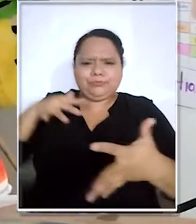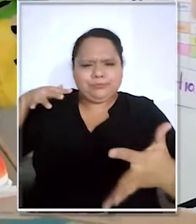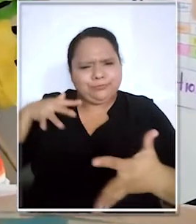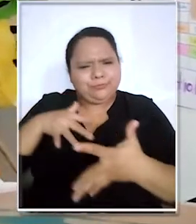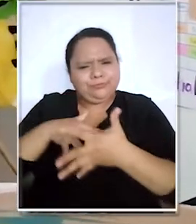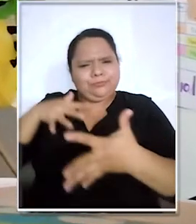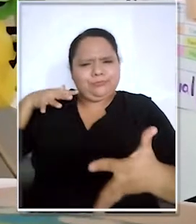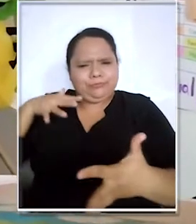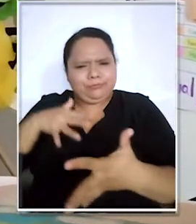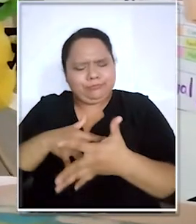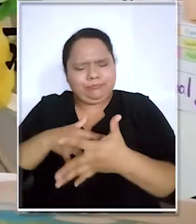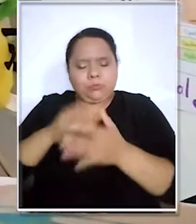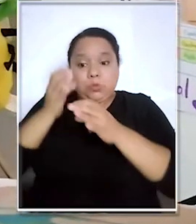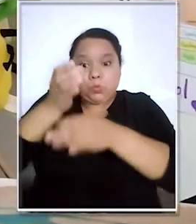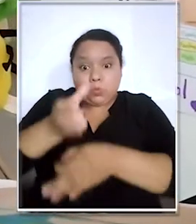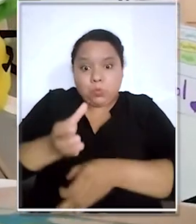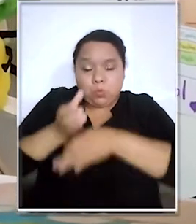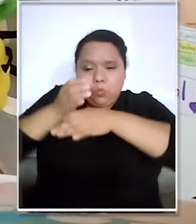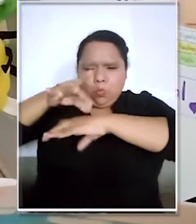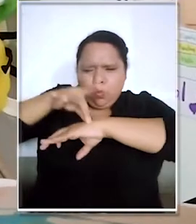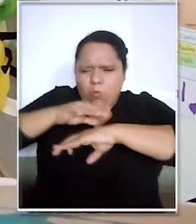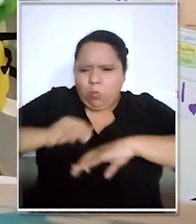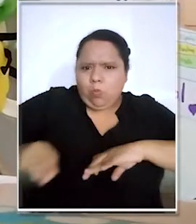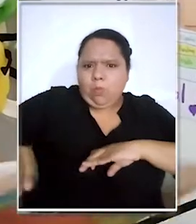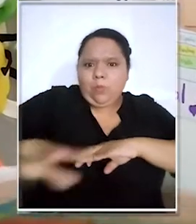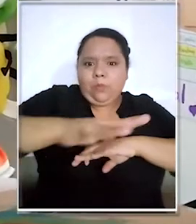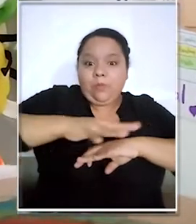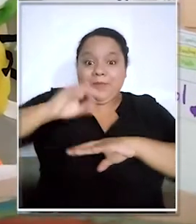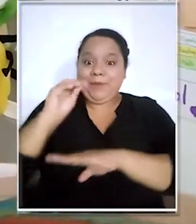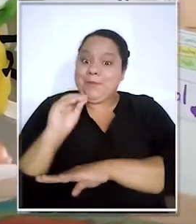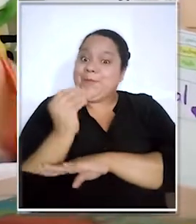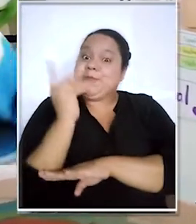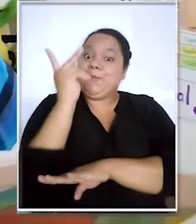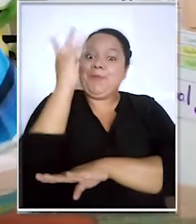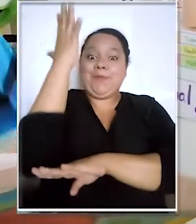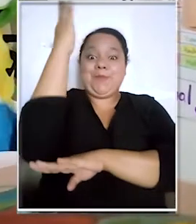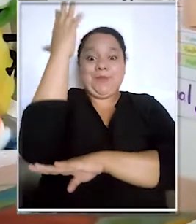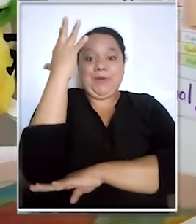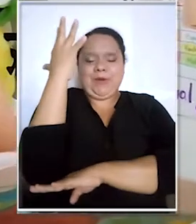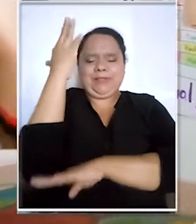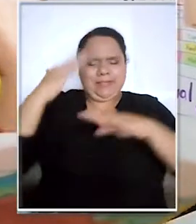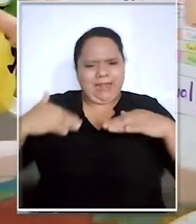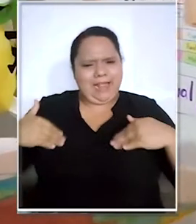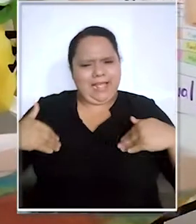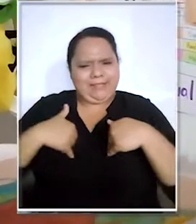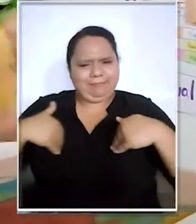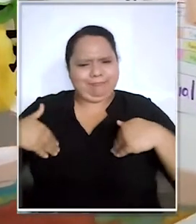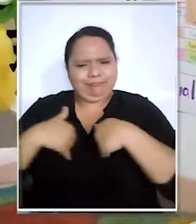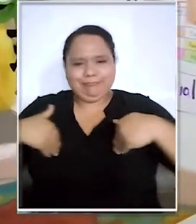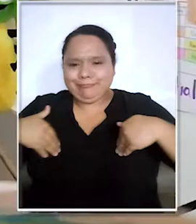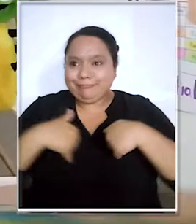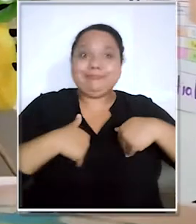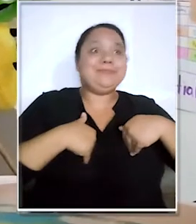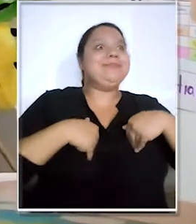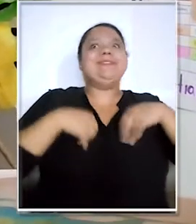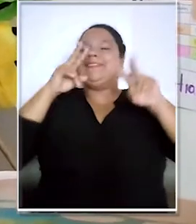luchar para cuidar la tierra, para proteger el bosque, nuestra tierra, para que los animales vuelvan,